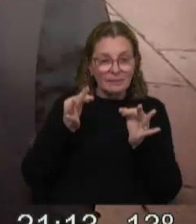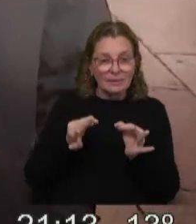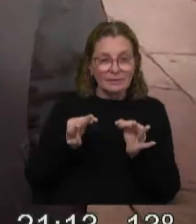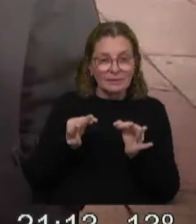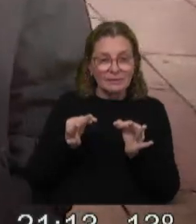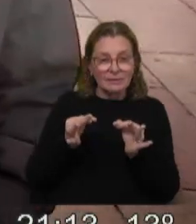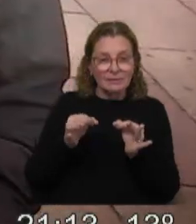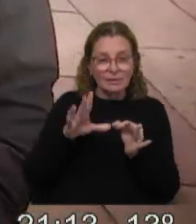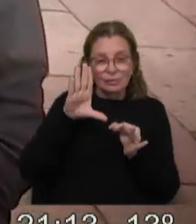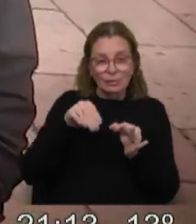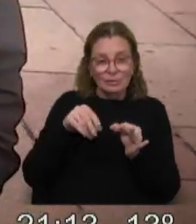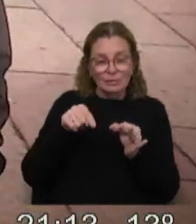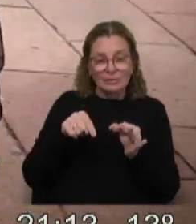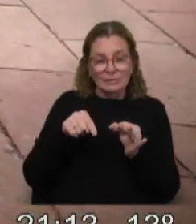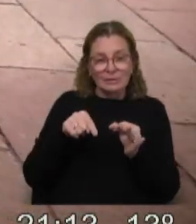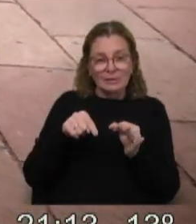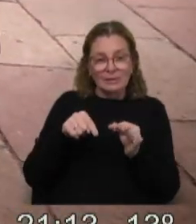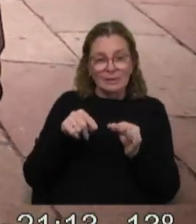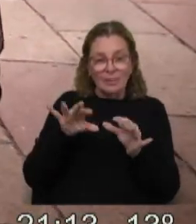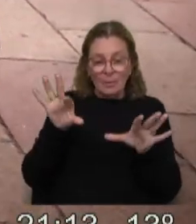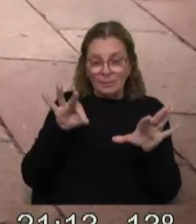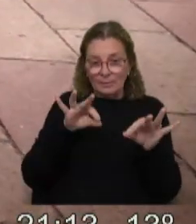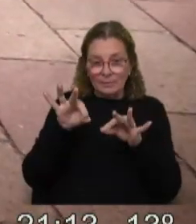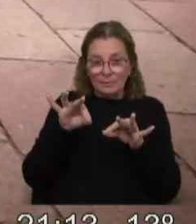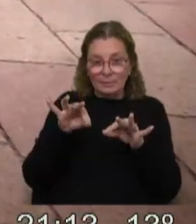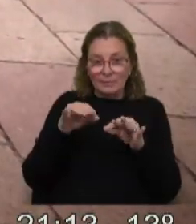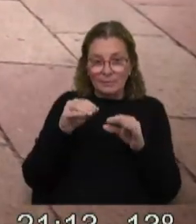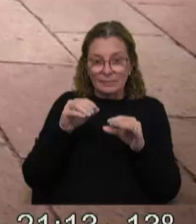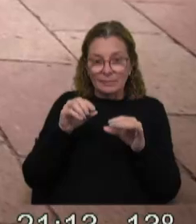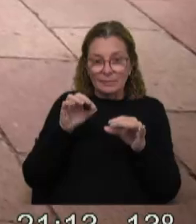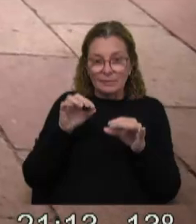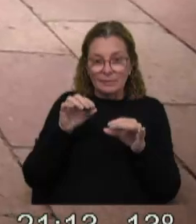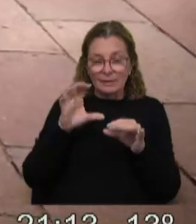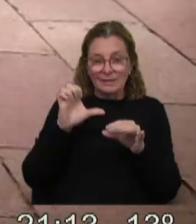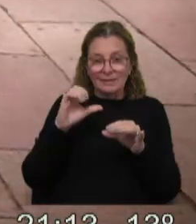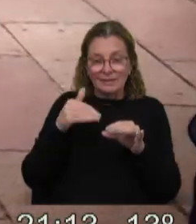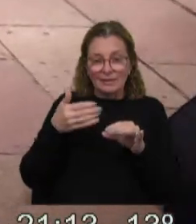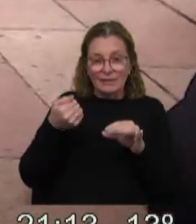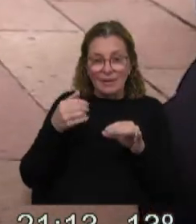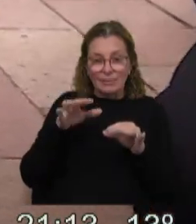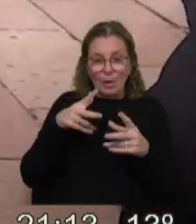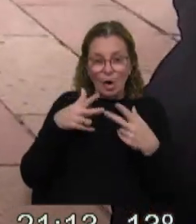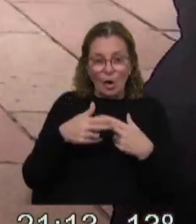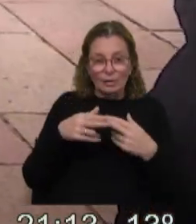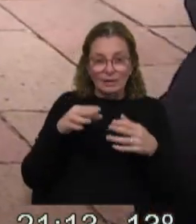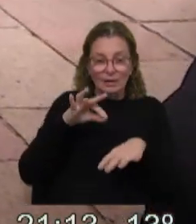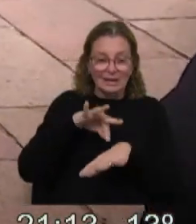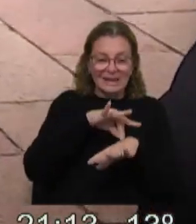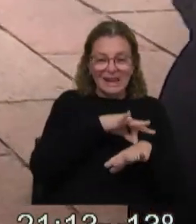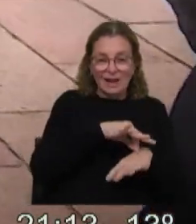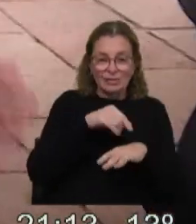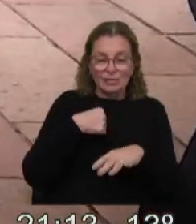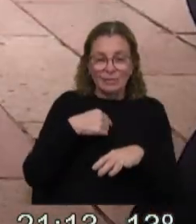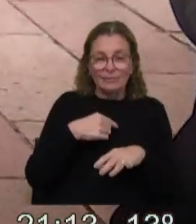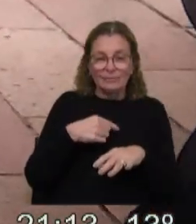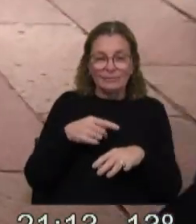Sí. Y todo esto lo pincha Seba Casafuga. Exactamente, ¿no? Seba viene a ser como el DJ, yo sería el guía, la